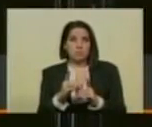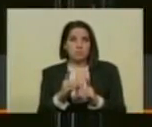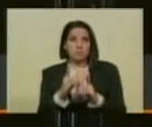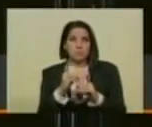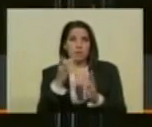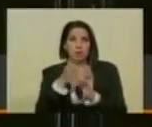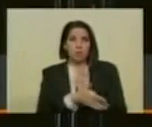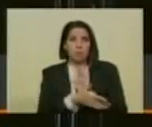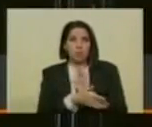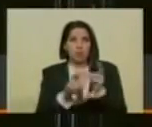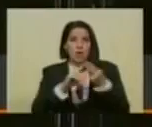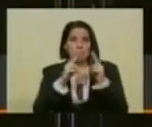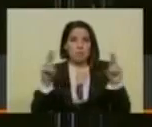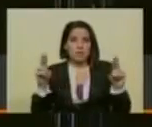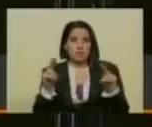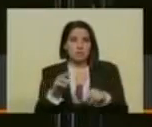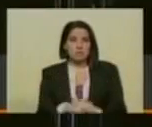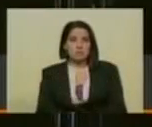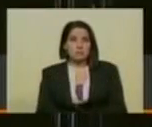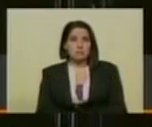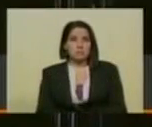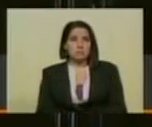por el clima de paz del país,